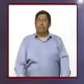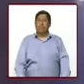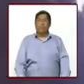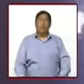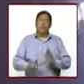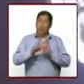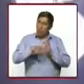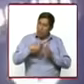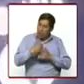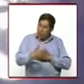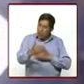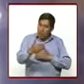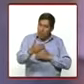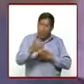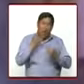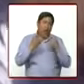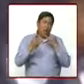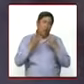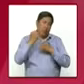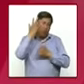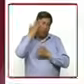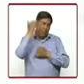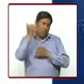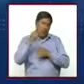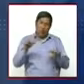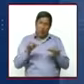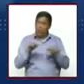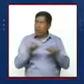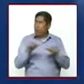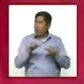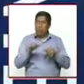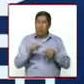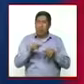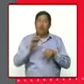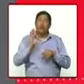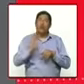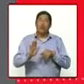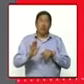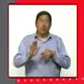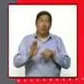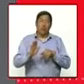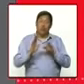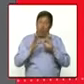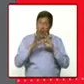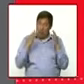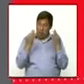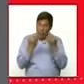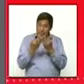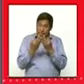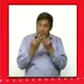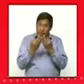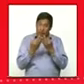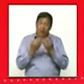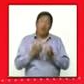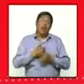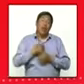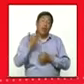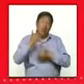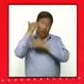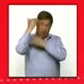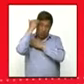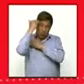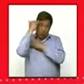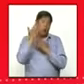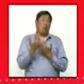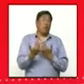Más adelante vamos a darles información porque también tenemos la otra parte de la familia que se encuentra en la ciudad de Santa Cruz de